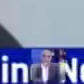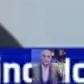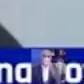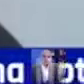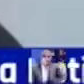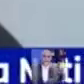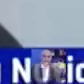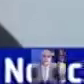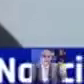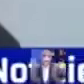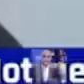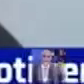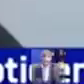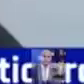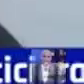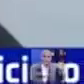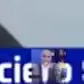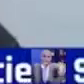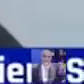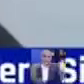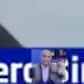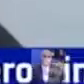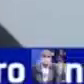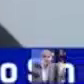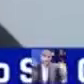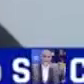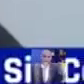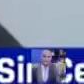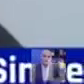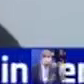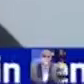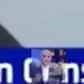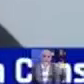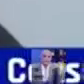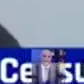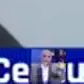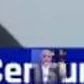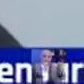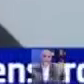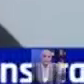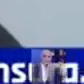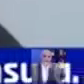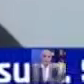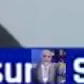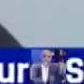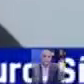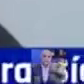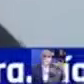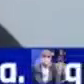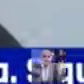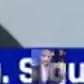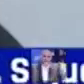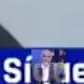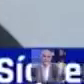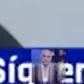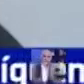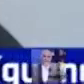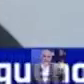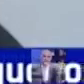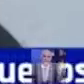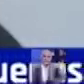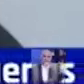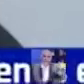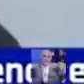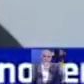eran objetivos, que eran neutrales y que realizaban investigaciones a fondo a favor de la gente, y las personas dicen, no